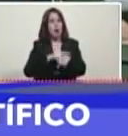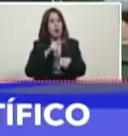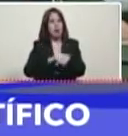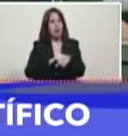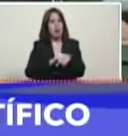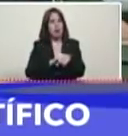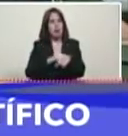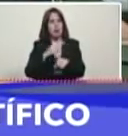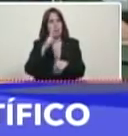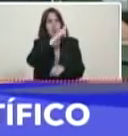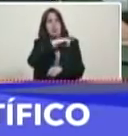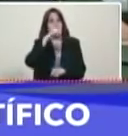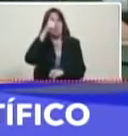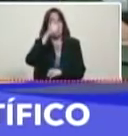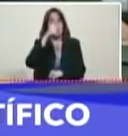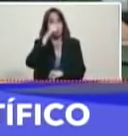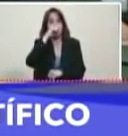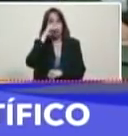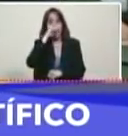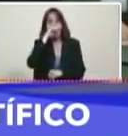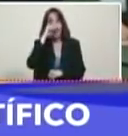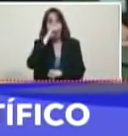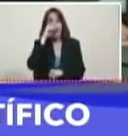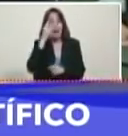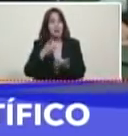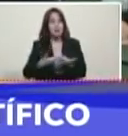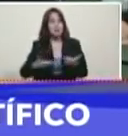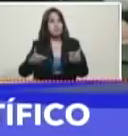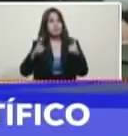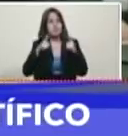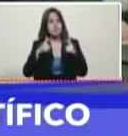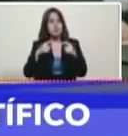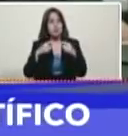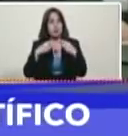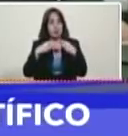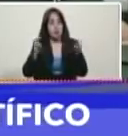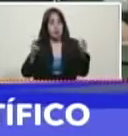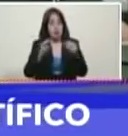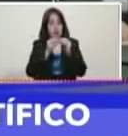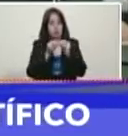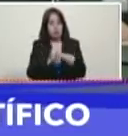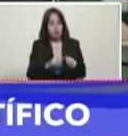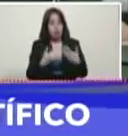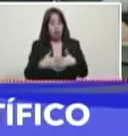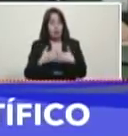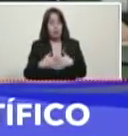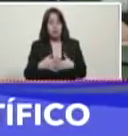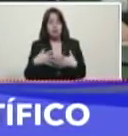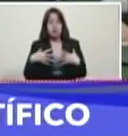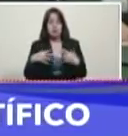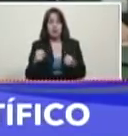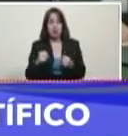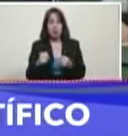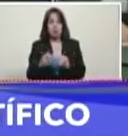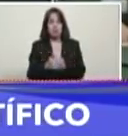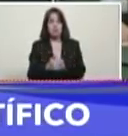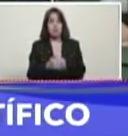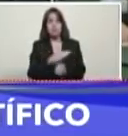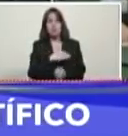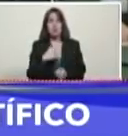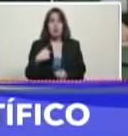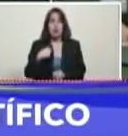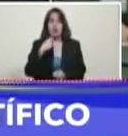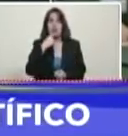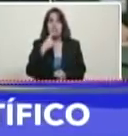ella es directora del CENDI, pero además ha permitido la recuperación importante de equipos en materia de salud. Y yo le quiero decir que esto